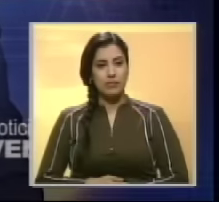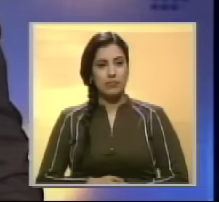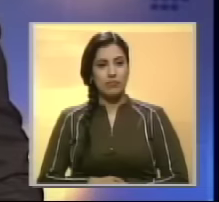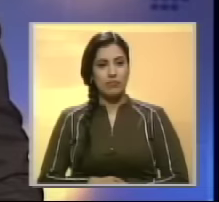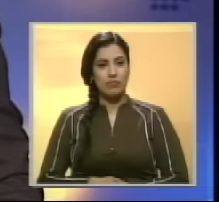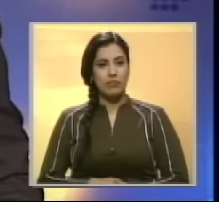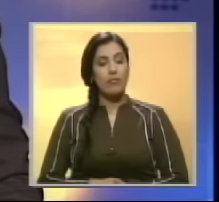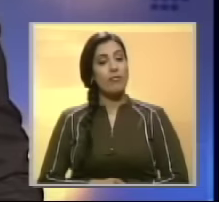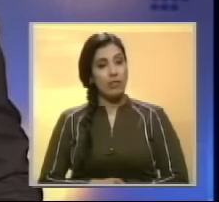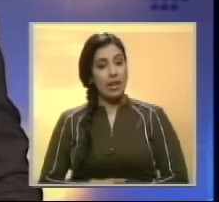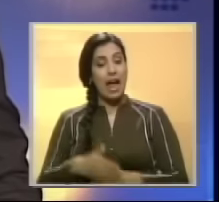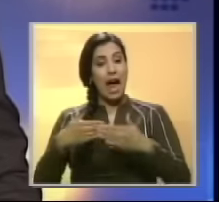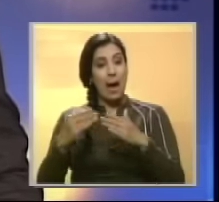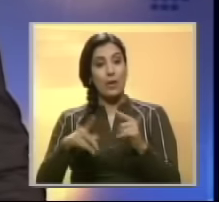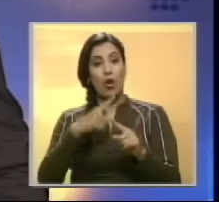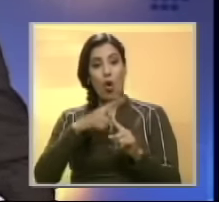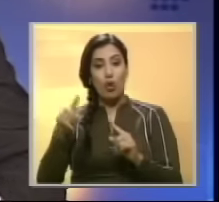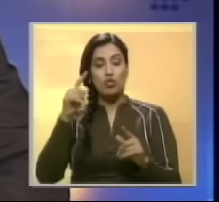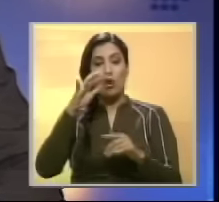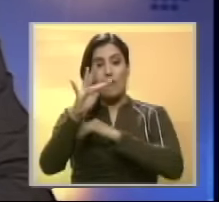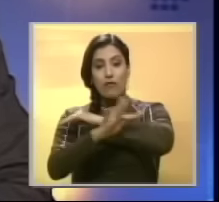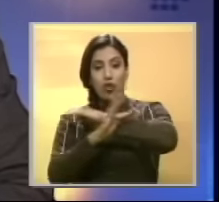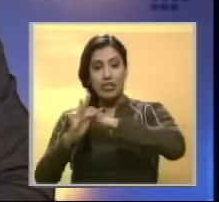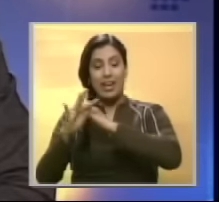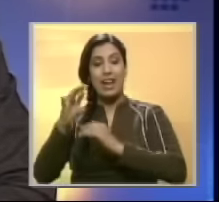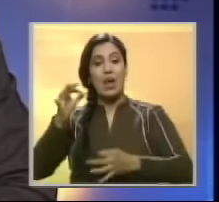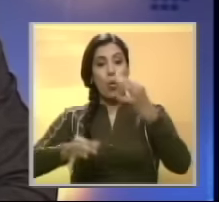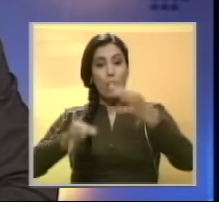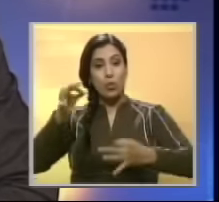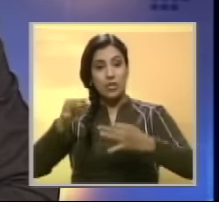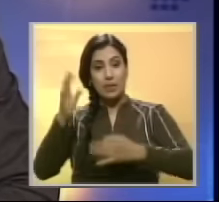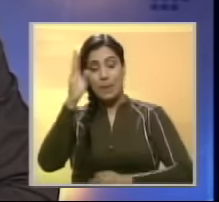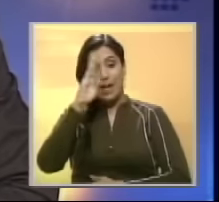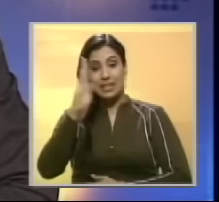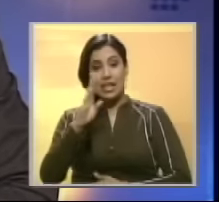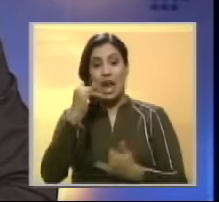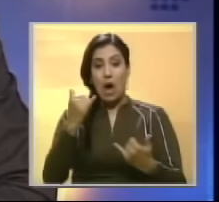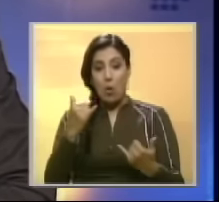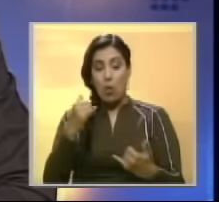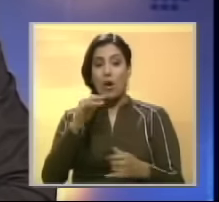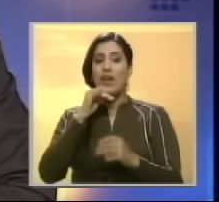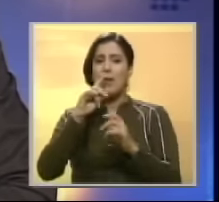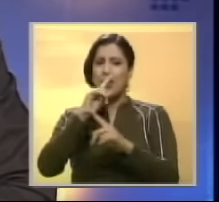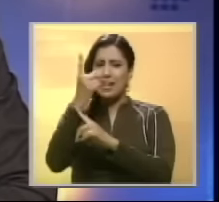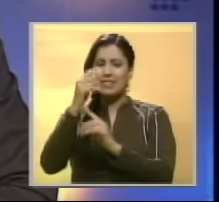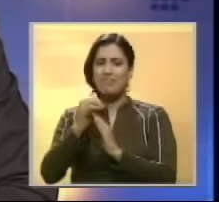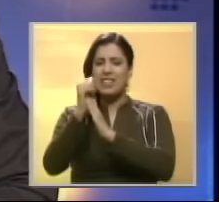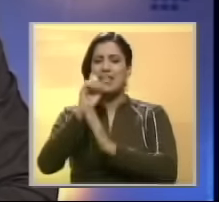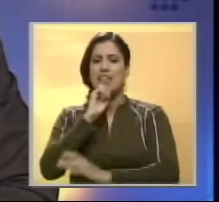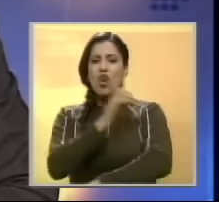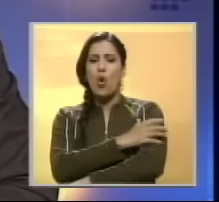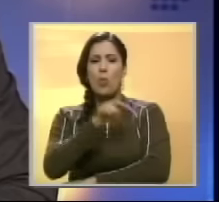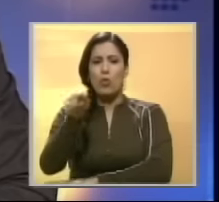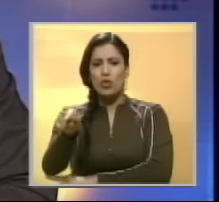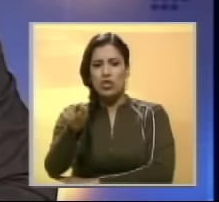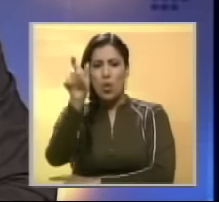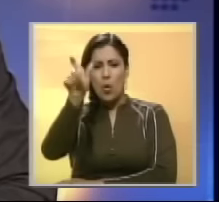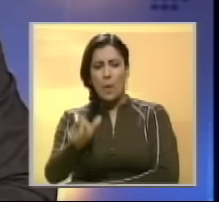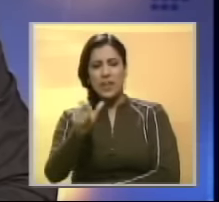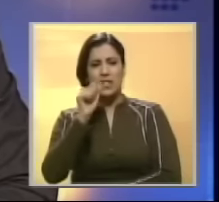sitio amigos y más allá de nuestras fronteras el tribunal supremo de Brasil autorizó investigar al Principal líder de la oposición el senador